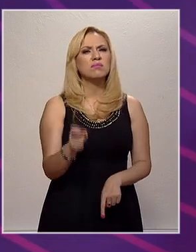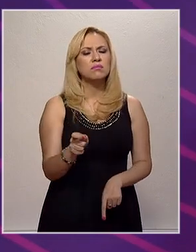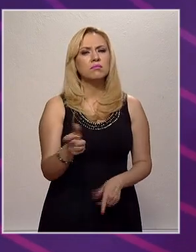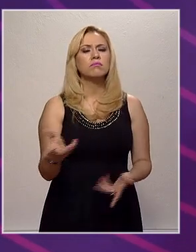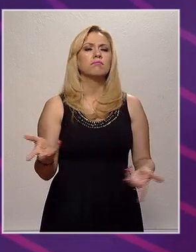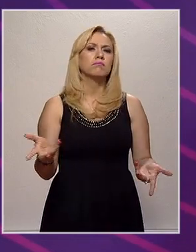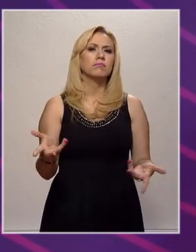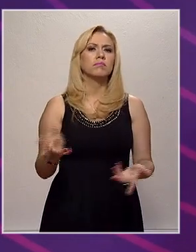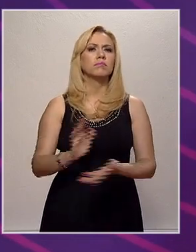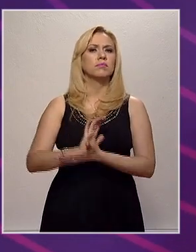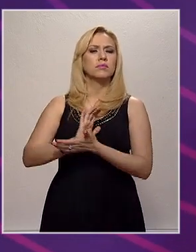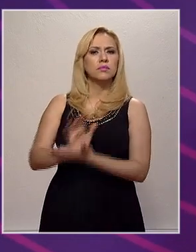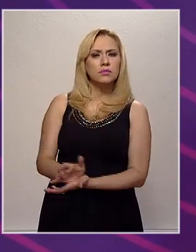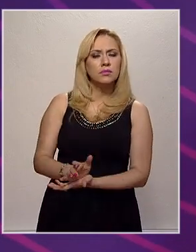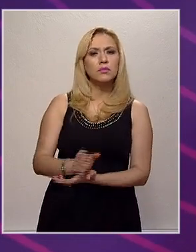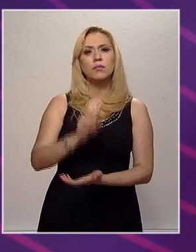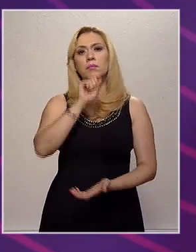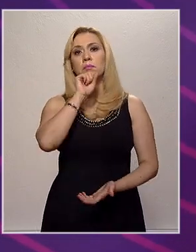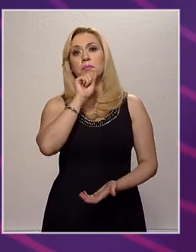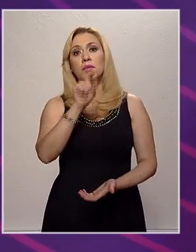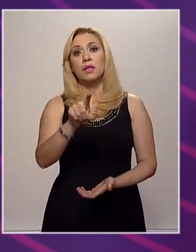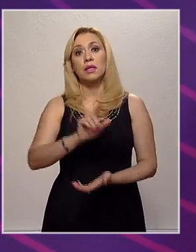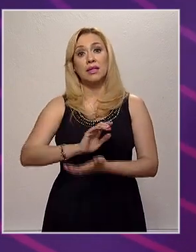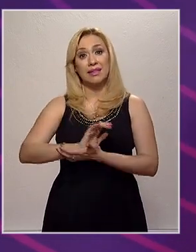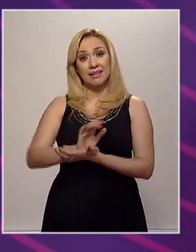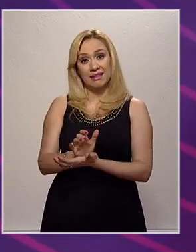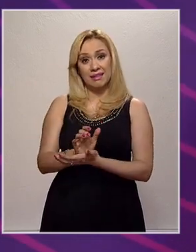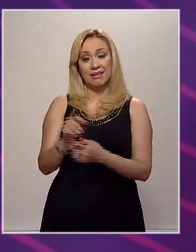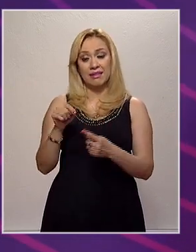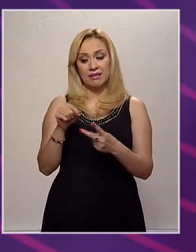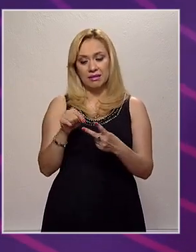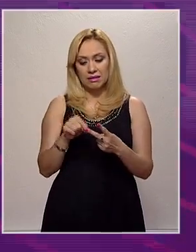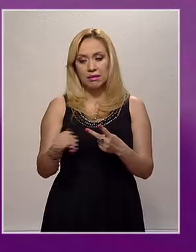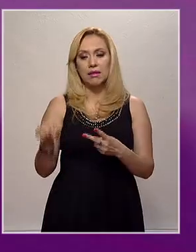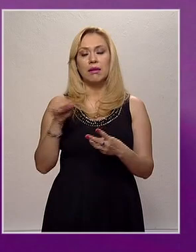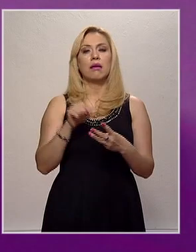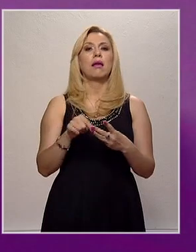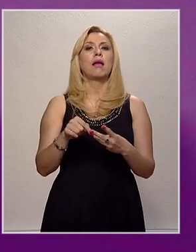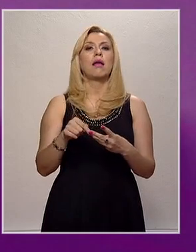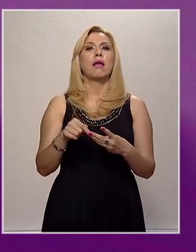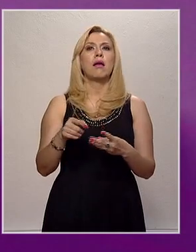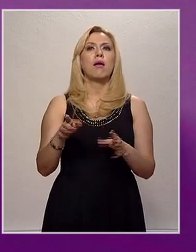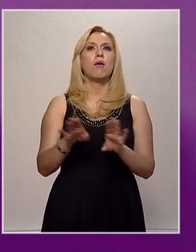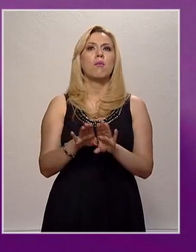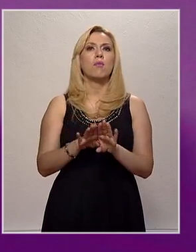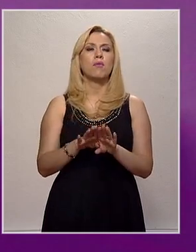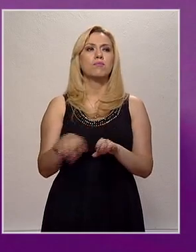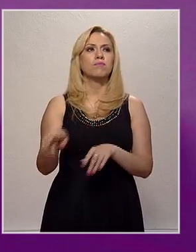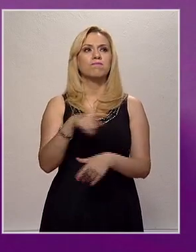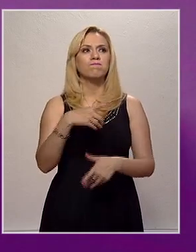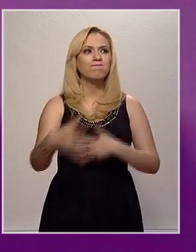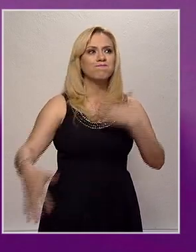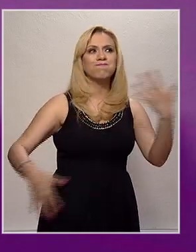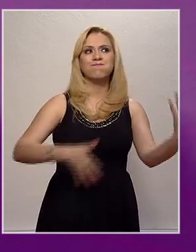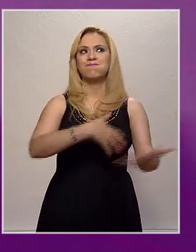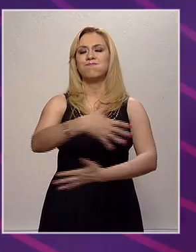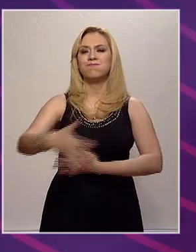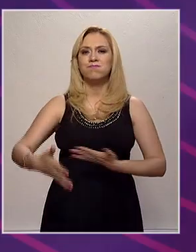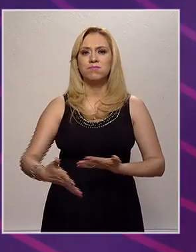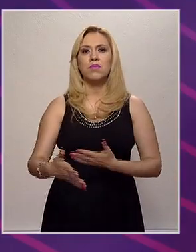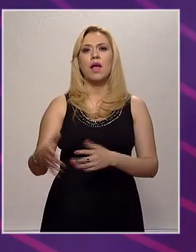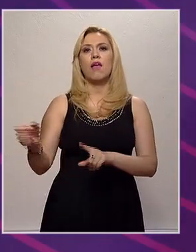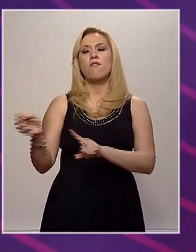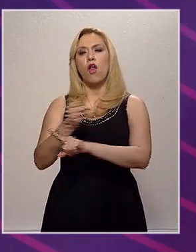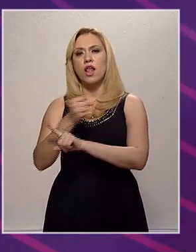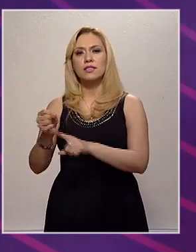de discriminación y que a su vez la discriminación genera y es causal de reproducción de la violencia. Entonces, violencia y discriminación